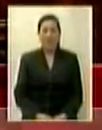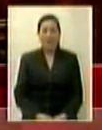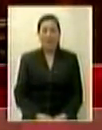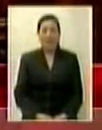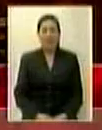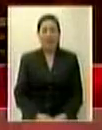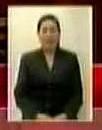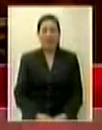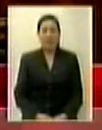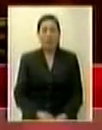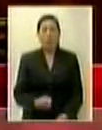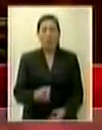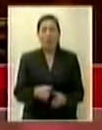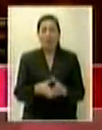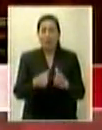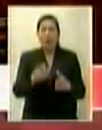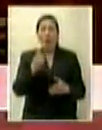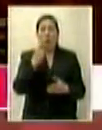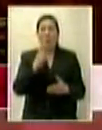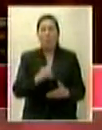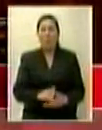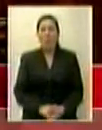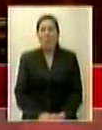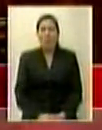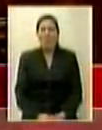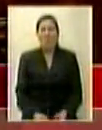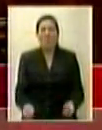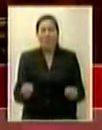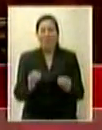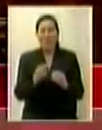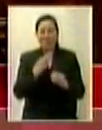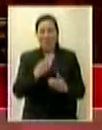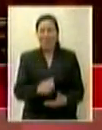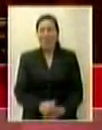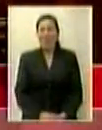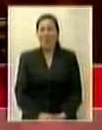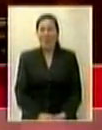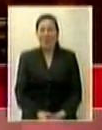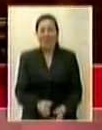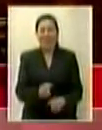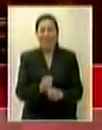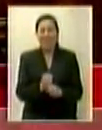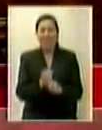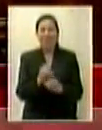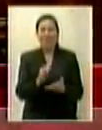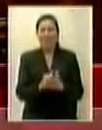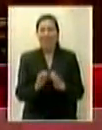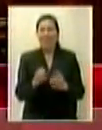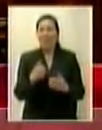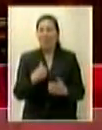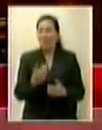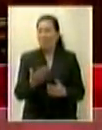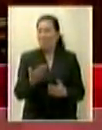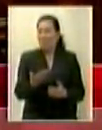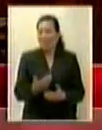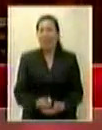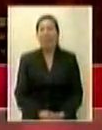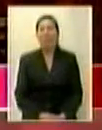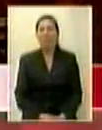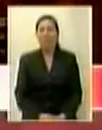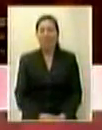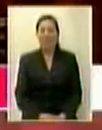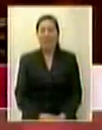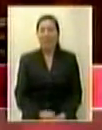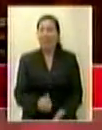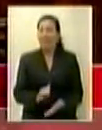si un gran hombre al mando del Congreso de la República no hubiese tomado la decisión. Yo pido, por favor,